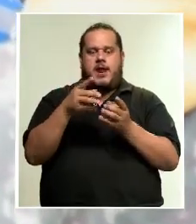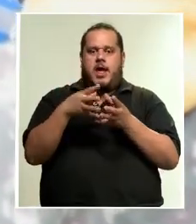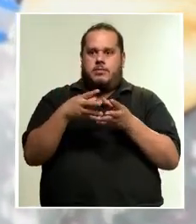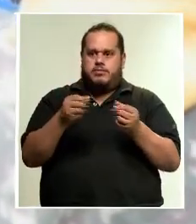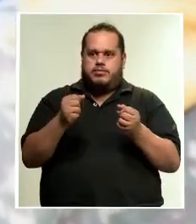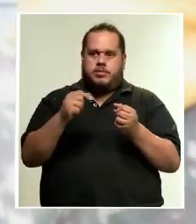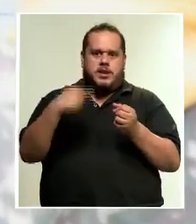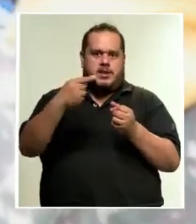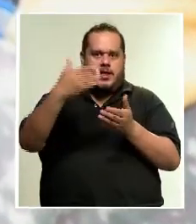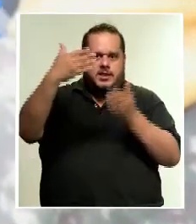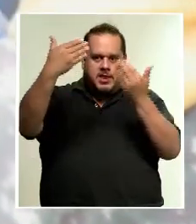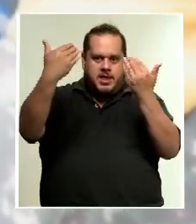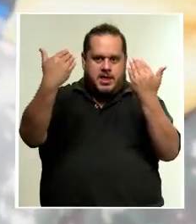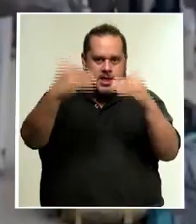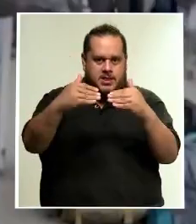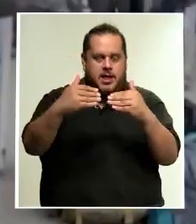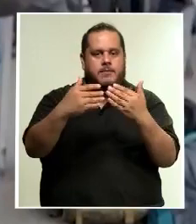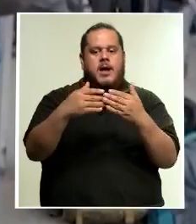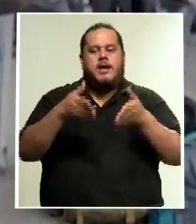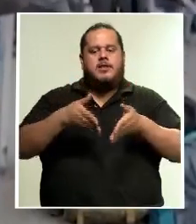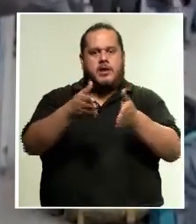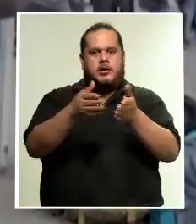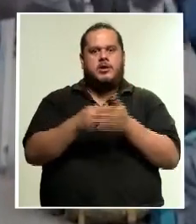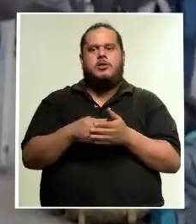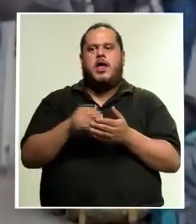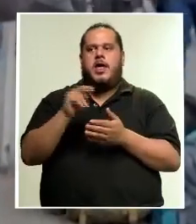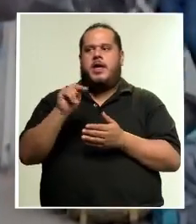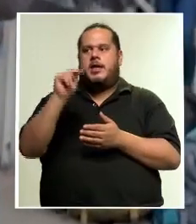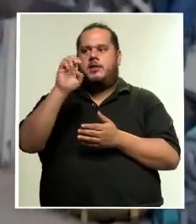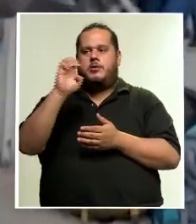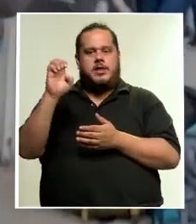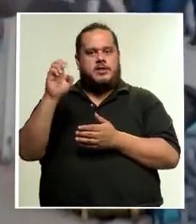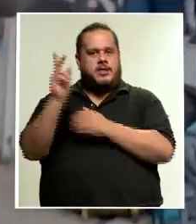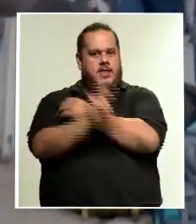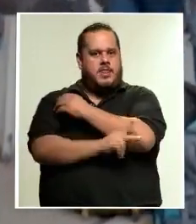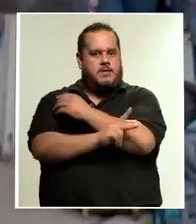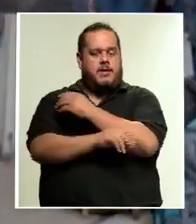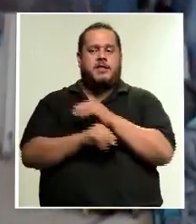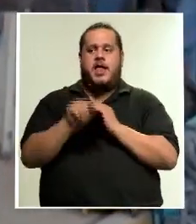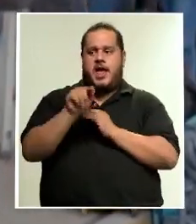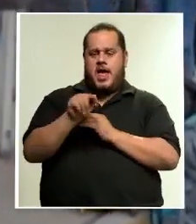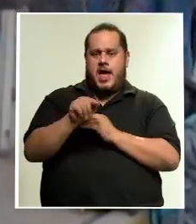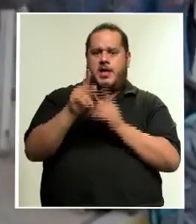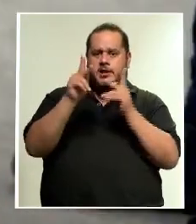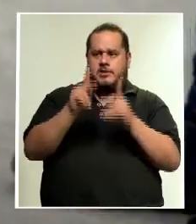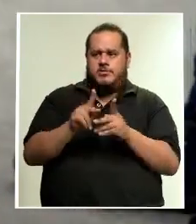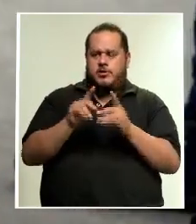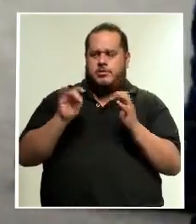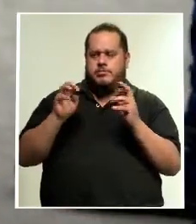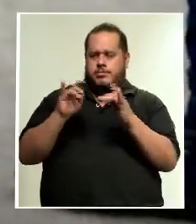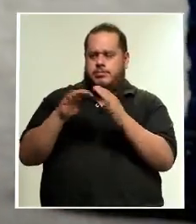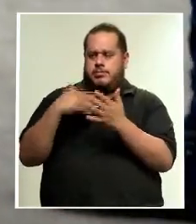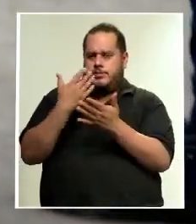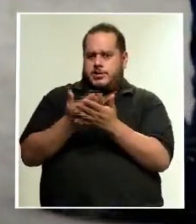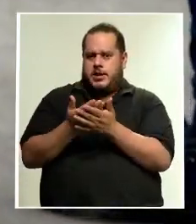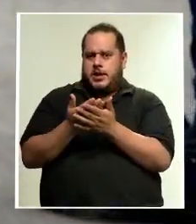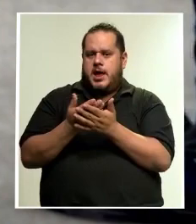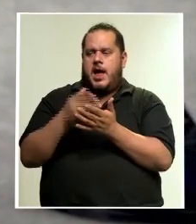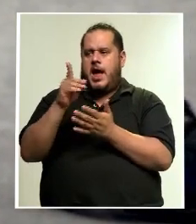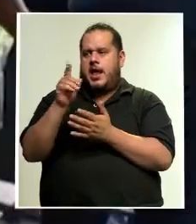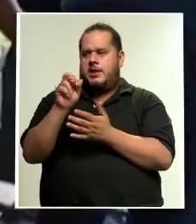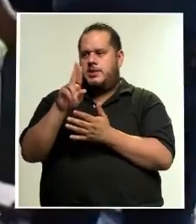siguiente etapa de la ruta, el puerto de Necoclí, en el noroeste del país. Desde allí las personas migrantes llegan a la selva del